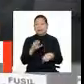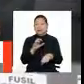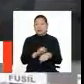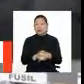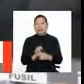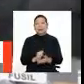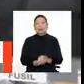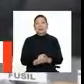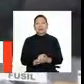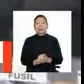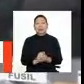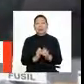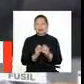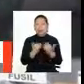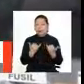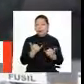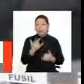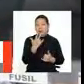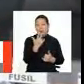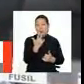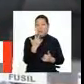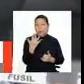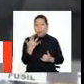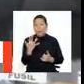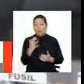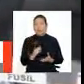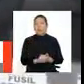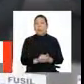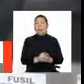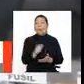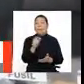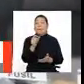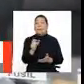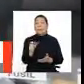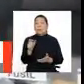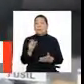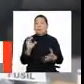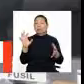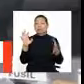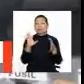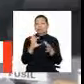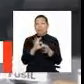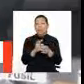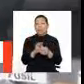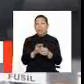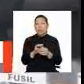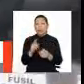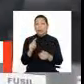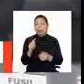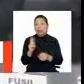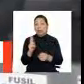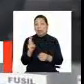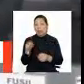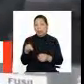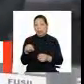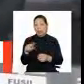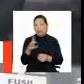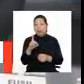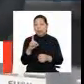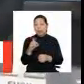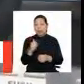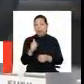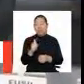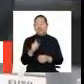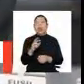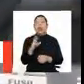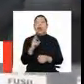deteniendo el día de hoy a 35 personas vinculadas al Tren de Aragua, 18 personas